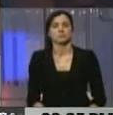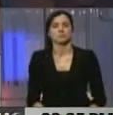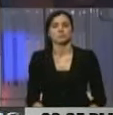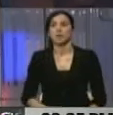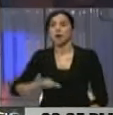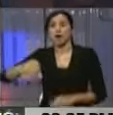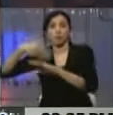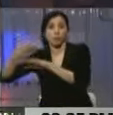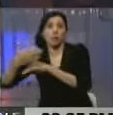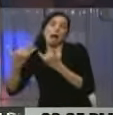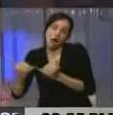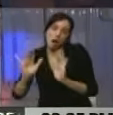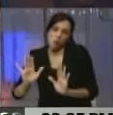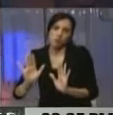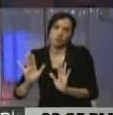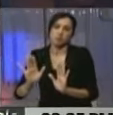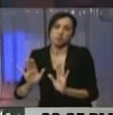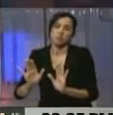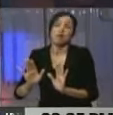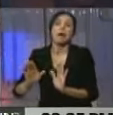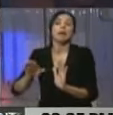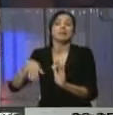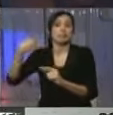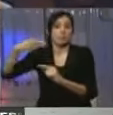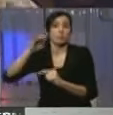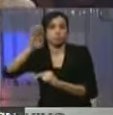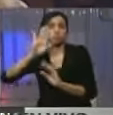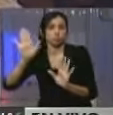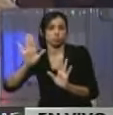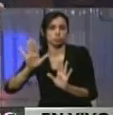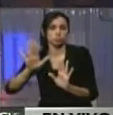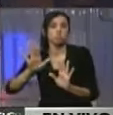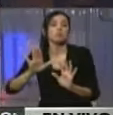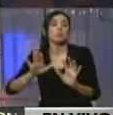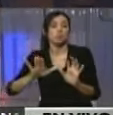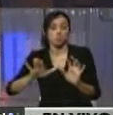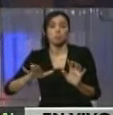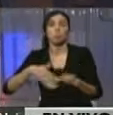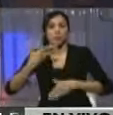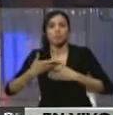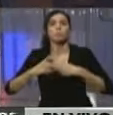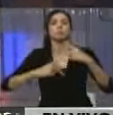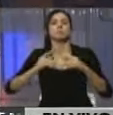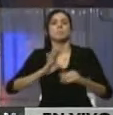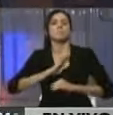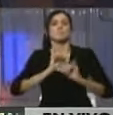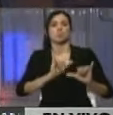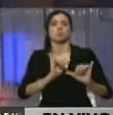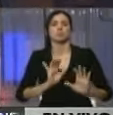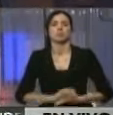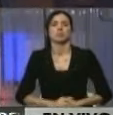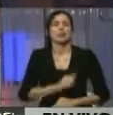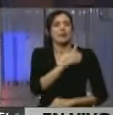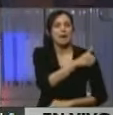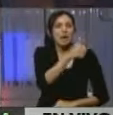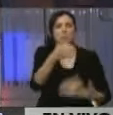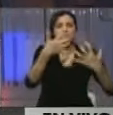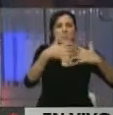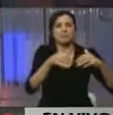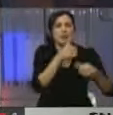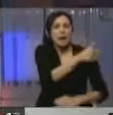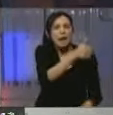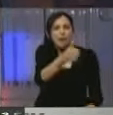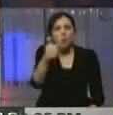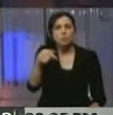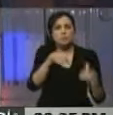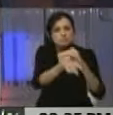importada hasta donde ellos lleguen a producirla aquí, planta por planta,